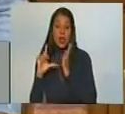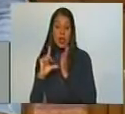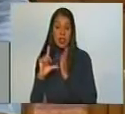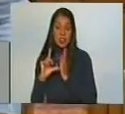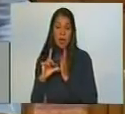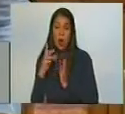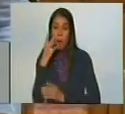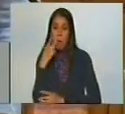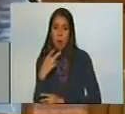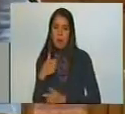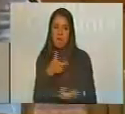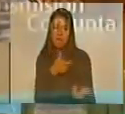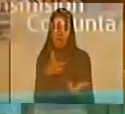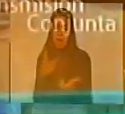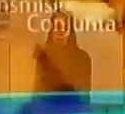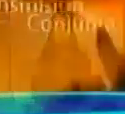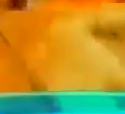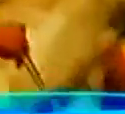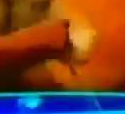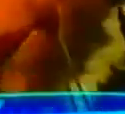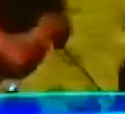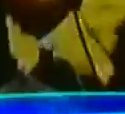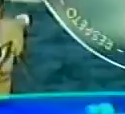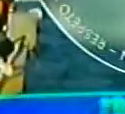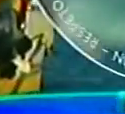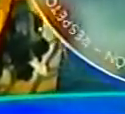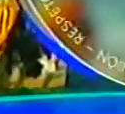donde asesinaron a Guerra y Millán.